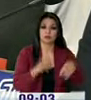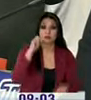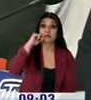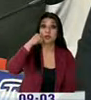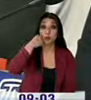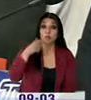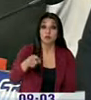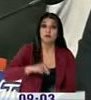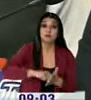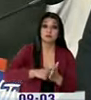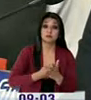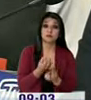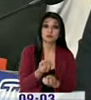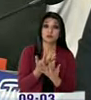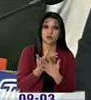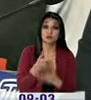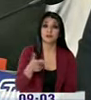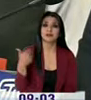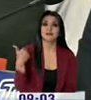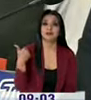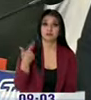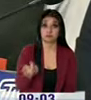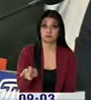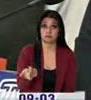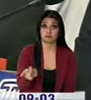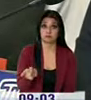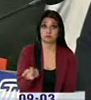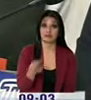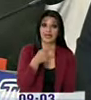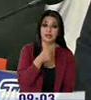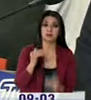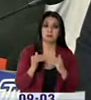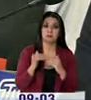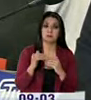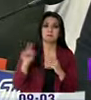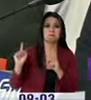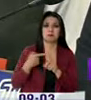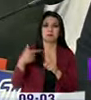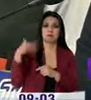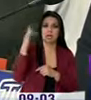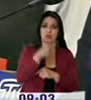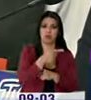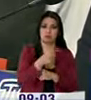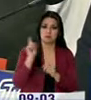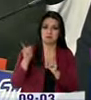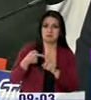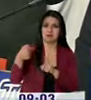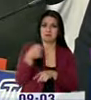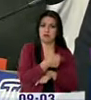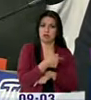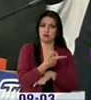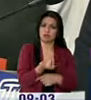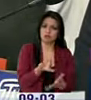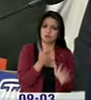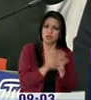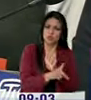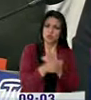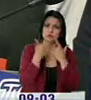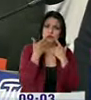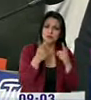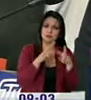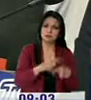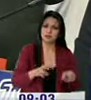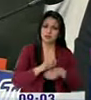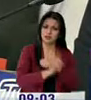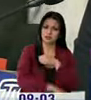que hay un informe de Contraloría de por medio, ¿no es cierto?, tome la ventaja de una acción de fiscalización y de